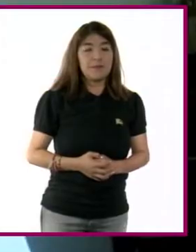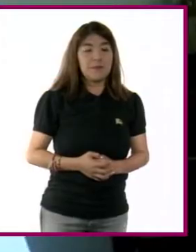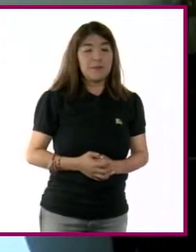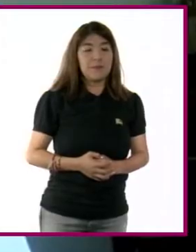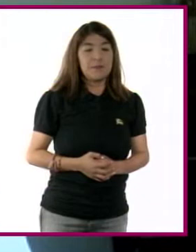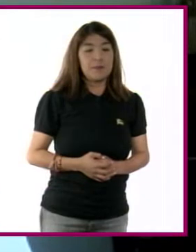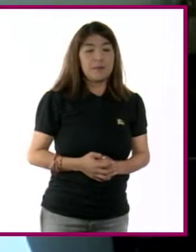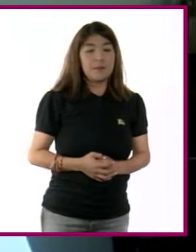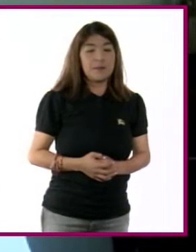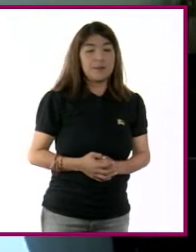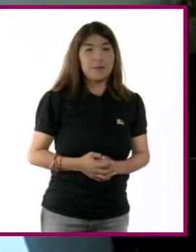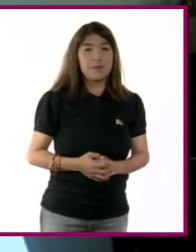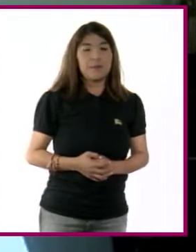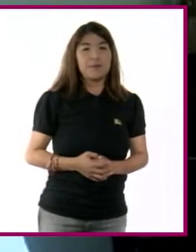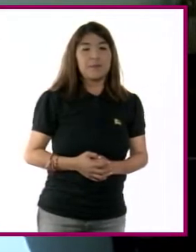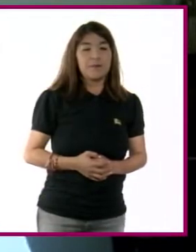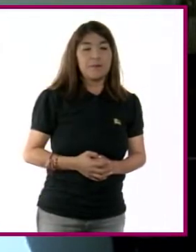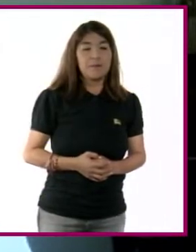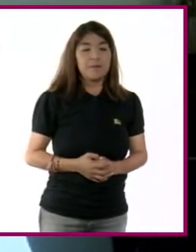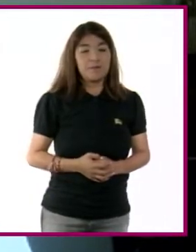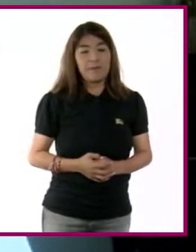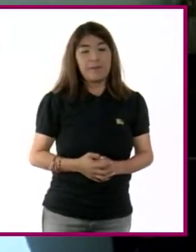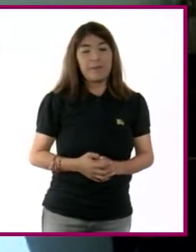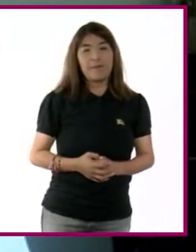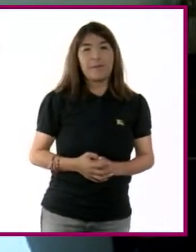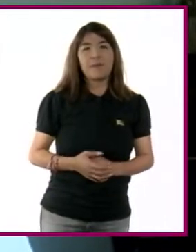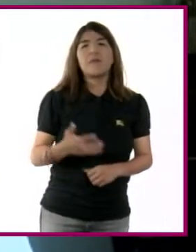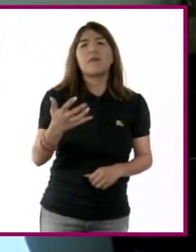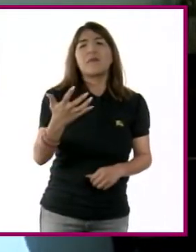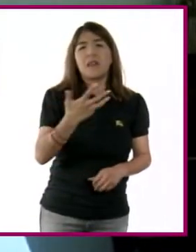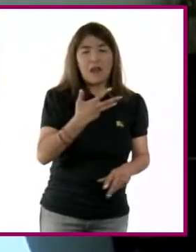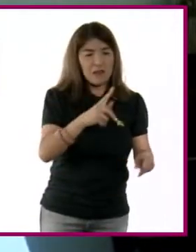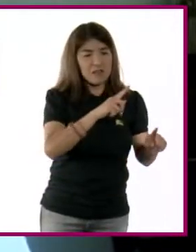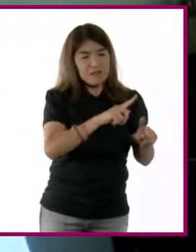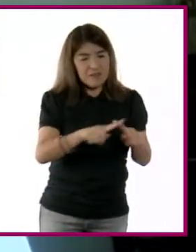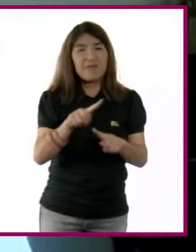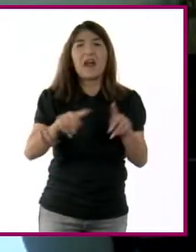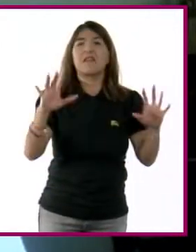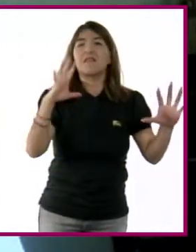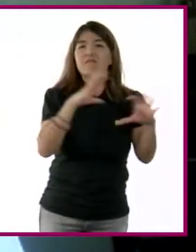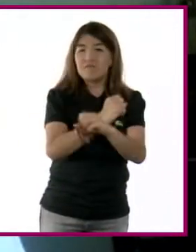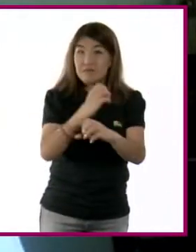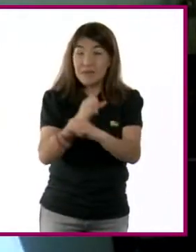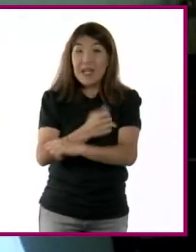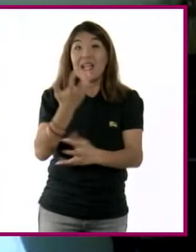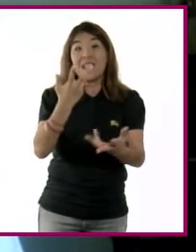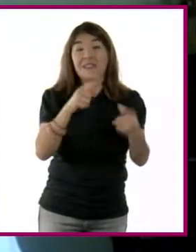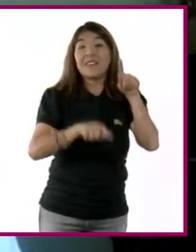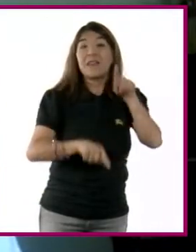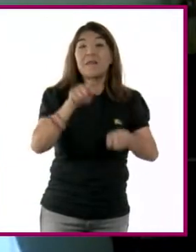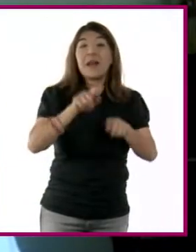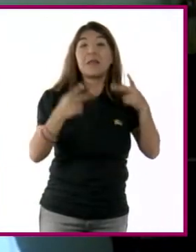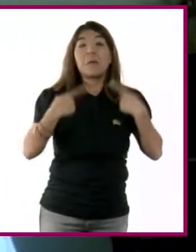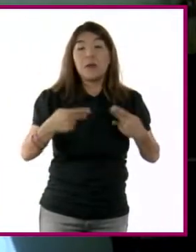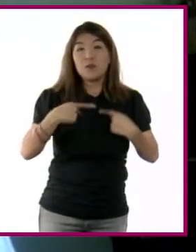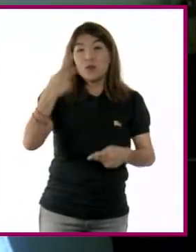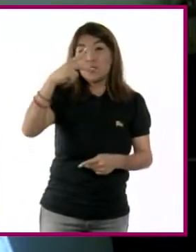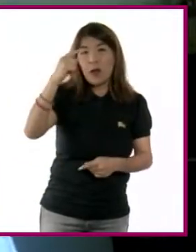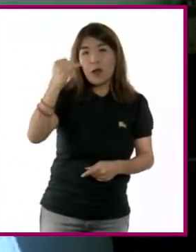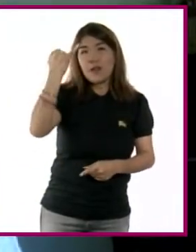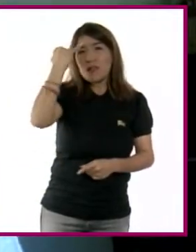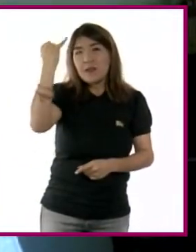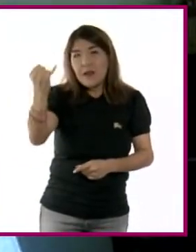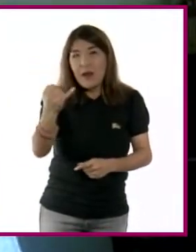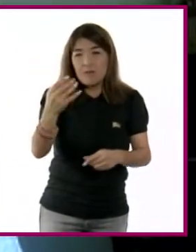Hay varias definiciones. Cada uno de los diferentes pensadores, de acuerdo a su corriente o a su estilo, lo